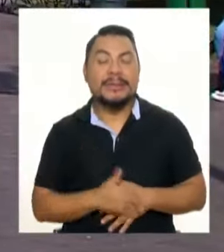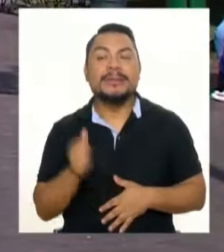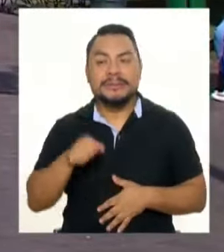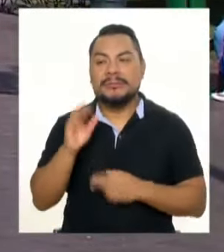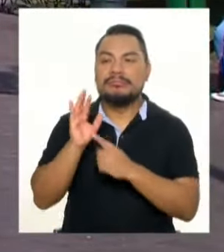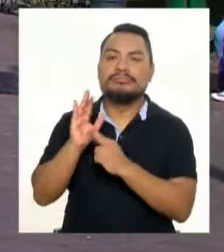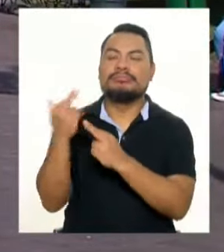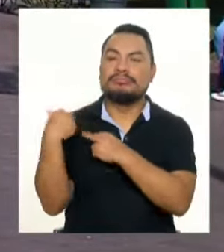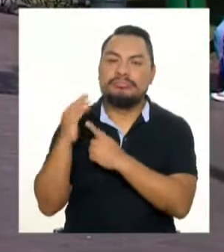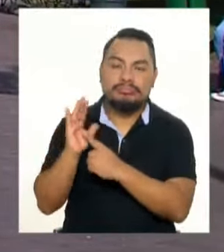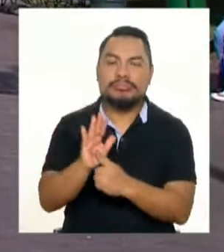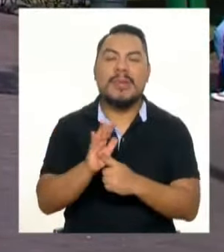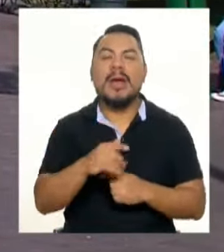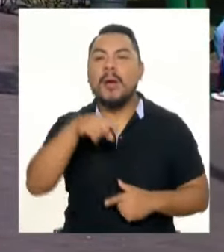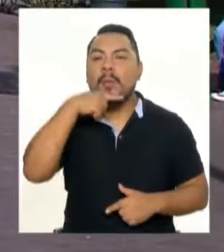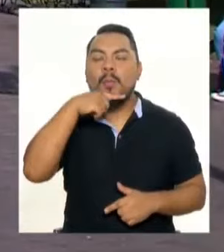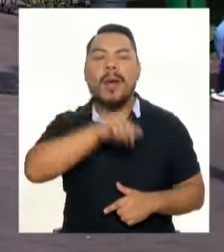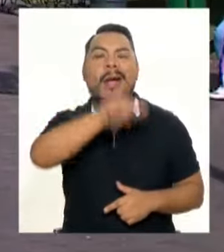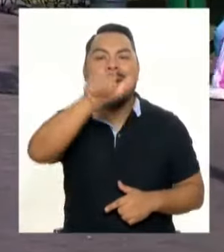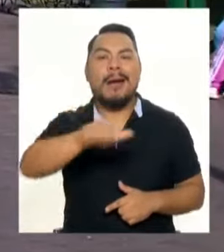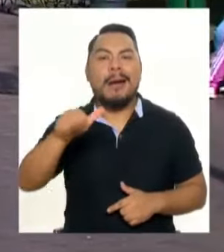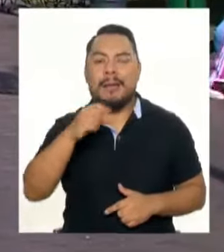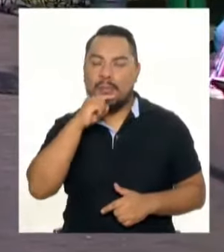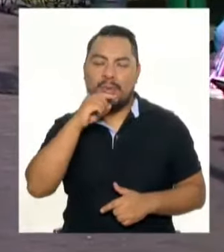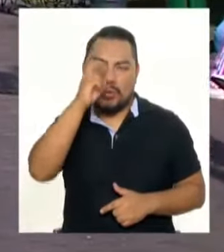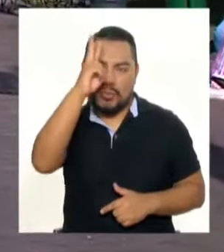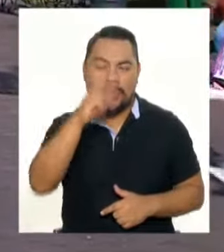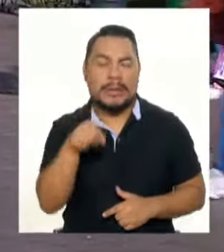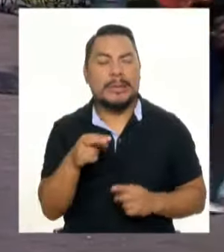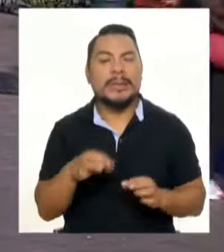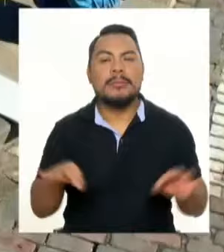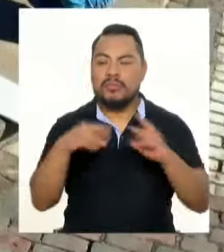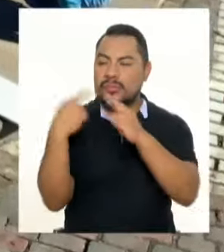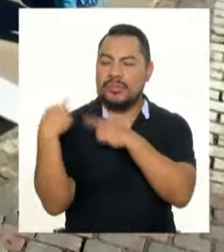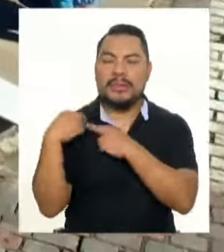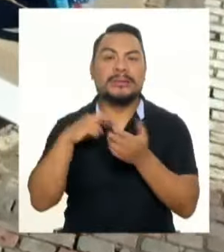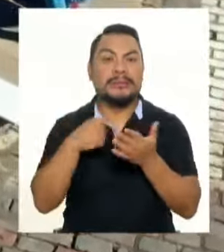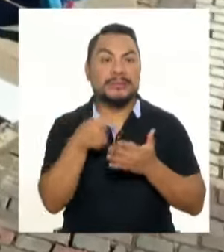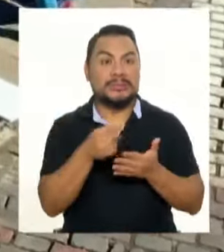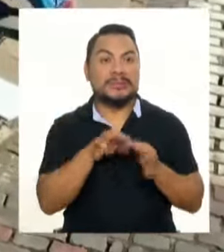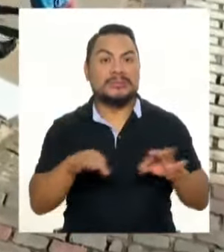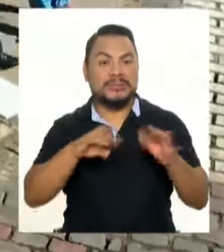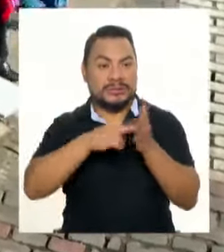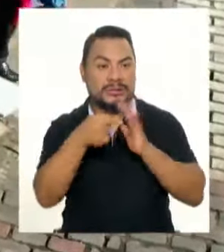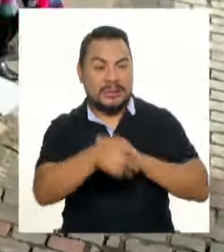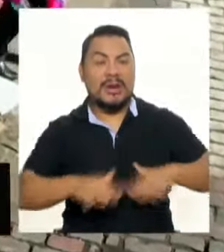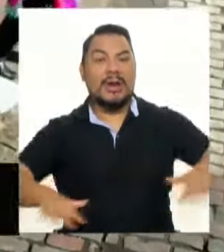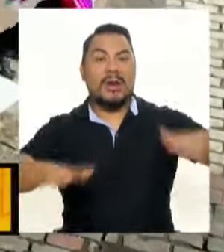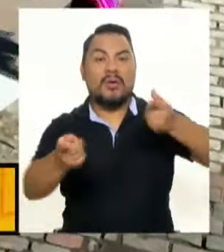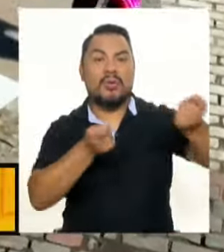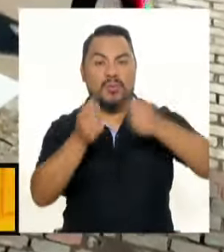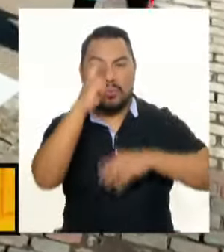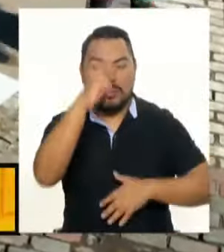cusqueña, a la mujer andina, en ese rol tan fundamental que significó en el Tahuantinsuyo, porque la mujer siempre ha sido